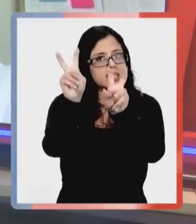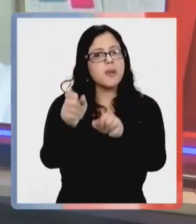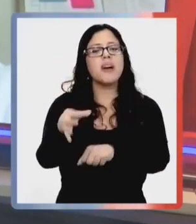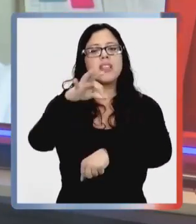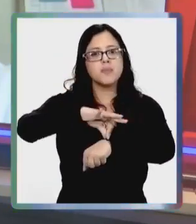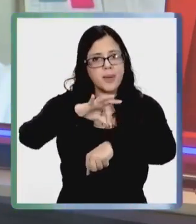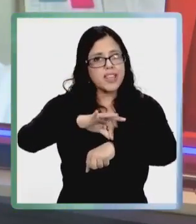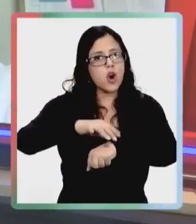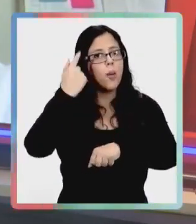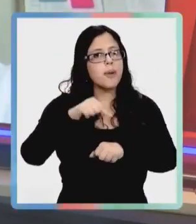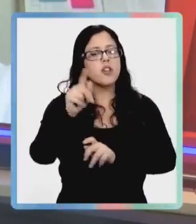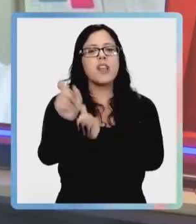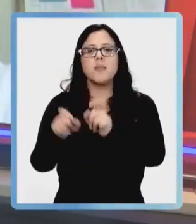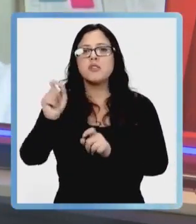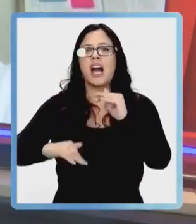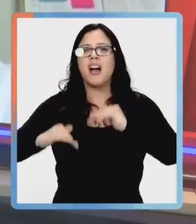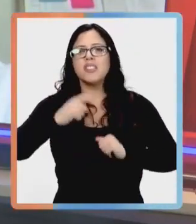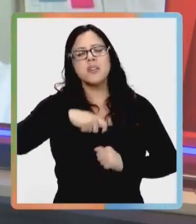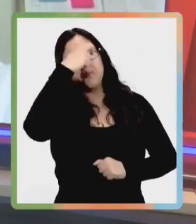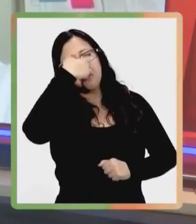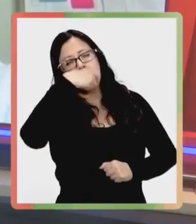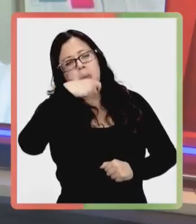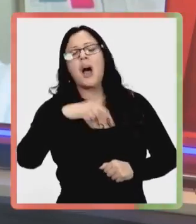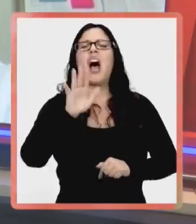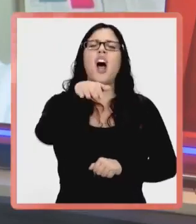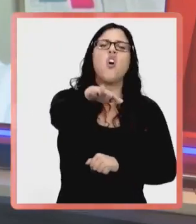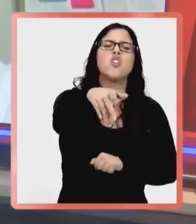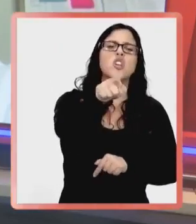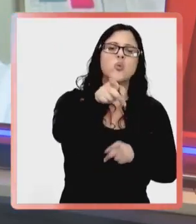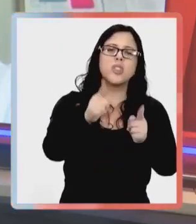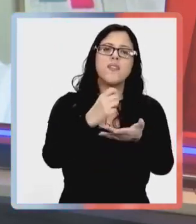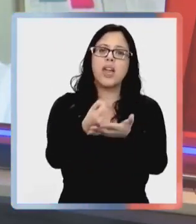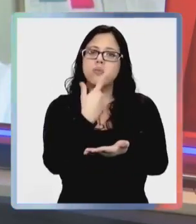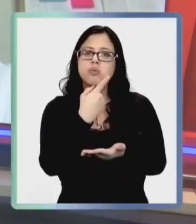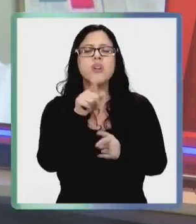persona. Regularmente cuando uno se resfría, la gente dice, toma tal